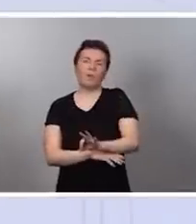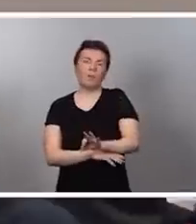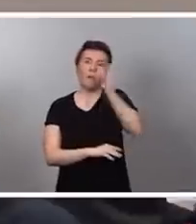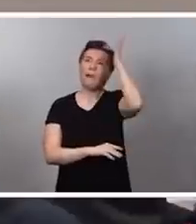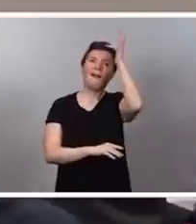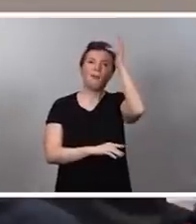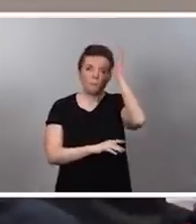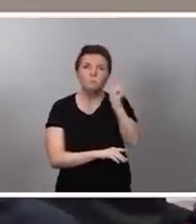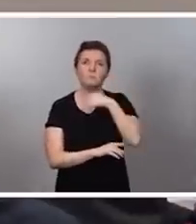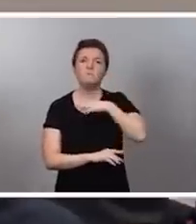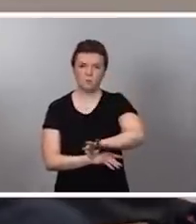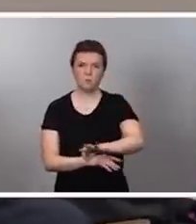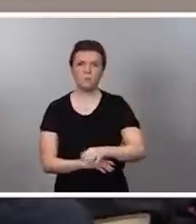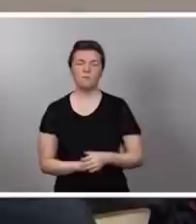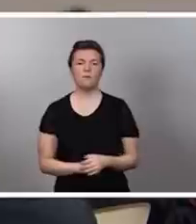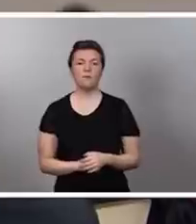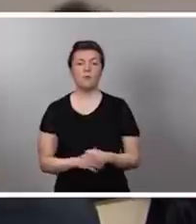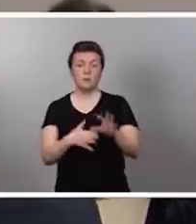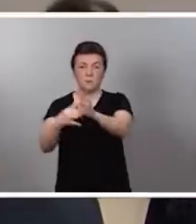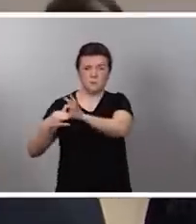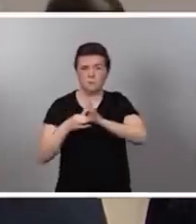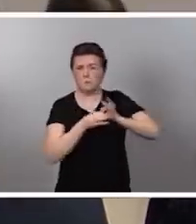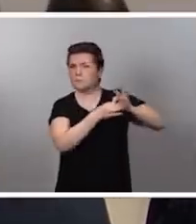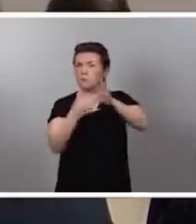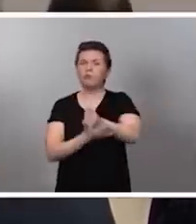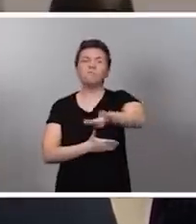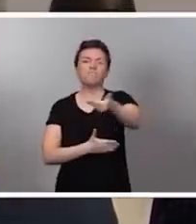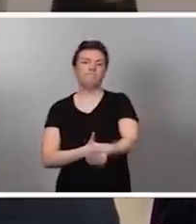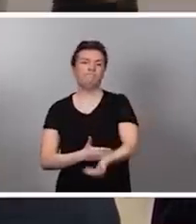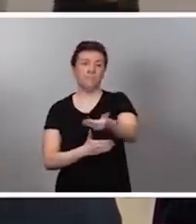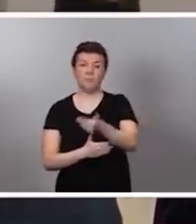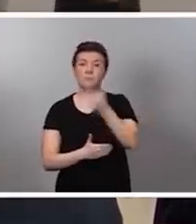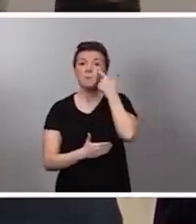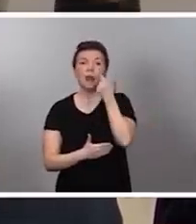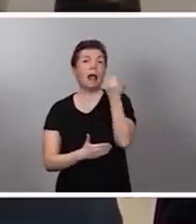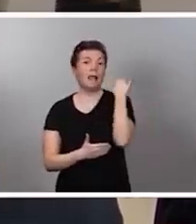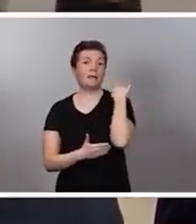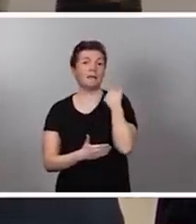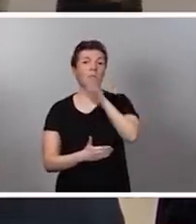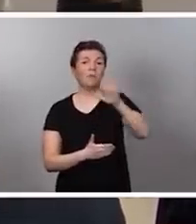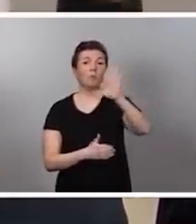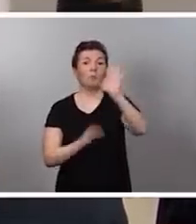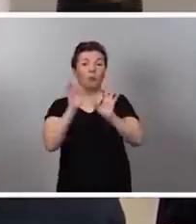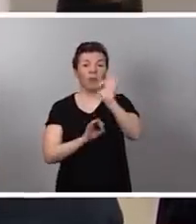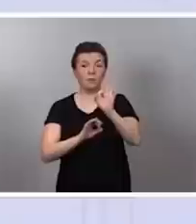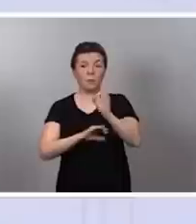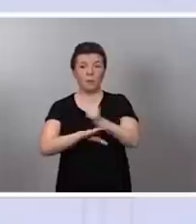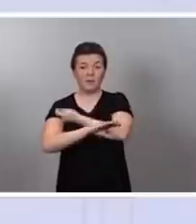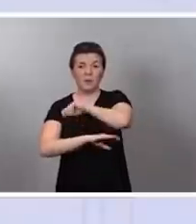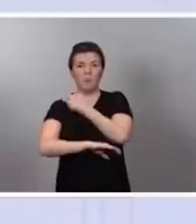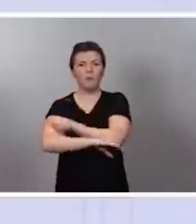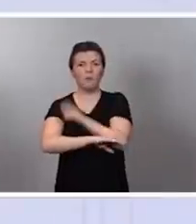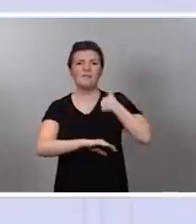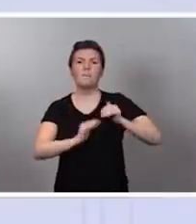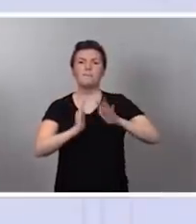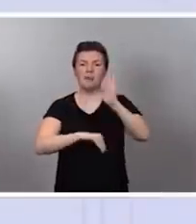sea precisamente el que intenta vulnerarlo. Nuestro sistema y el de cualquier país no está pensado para que las personas que más quieren retorcer las leyes